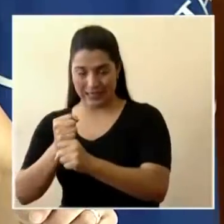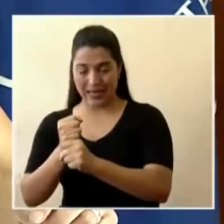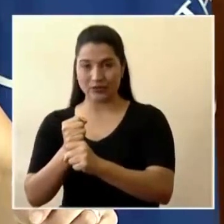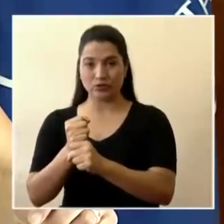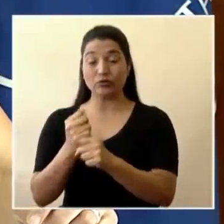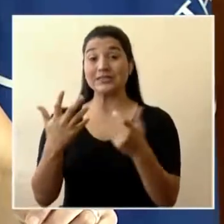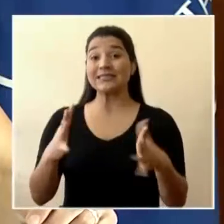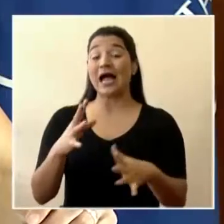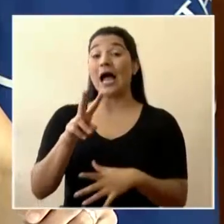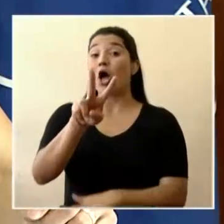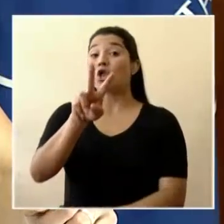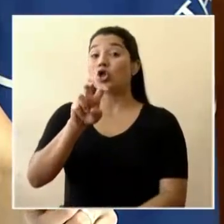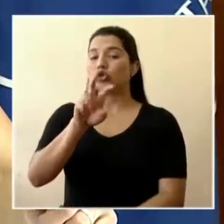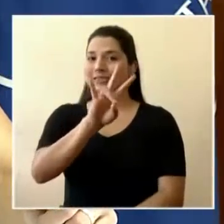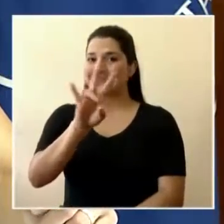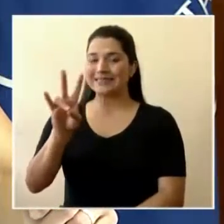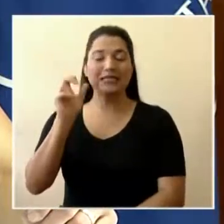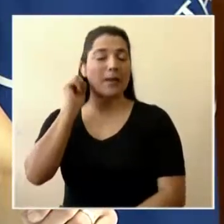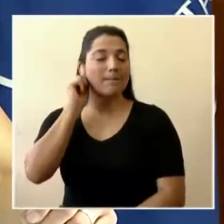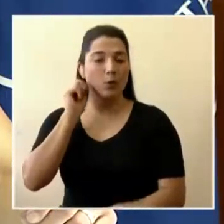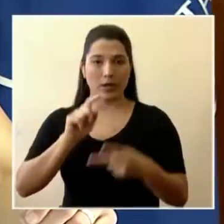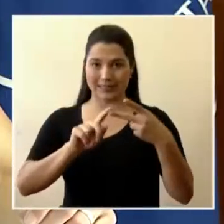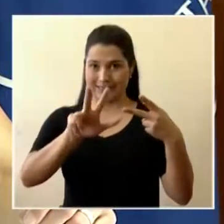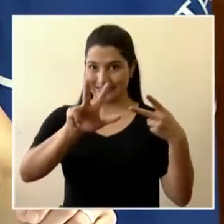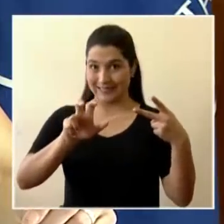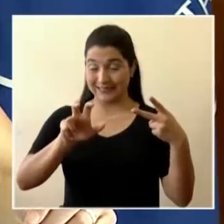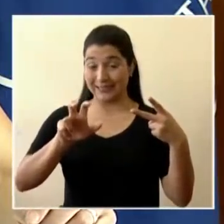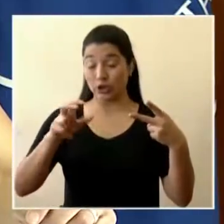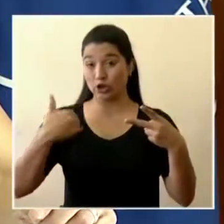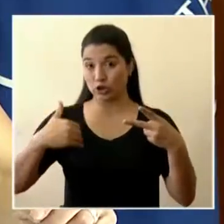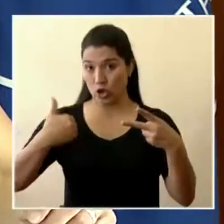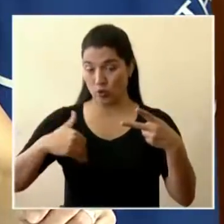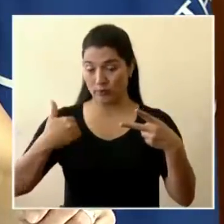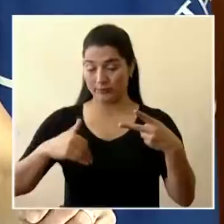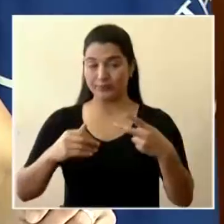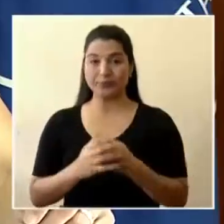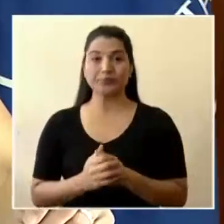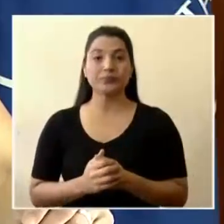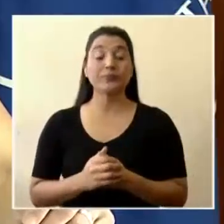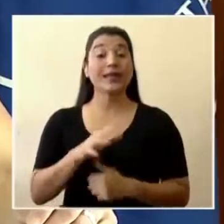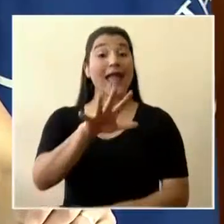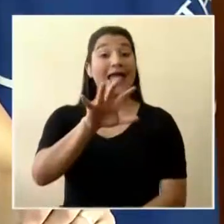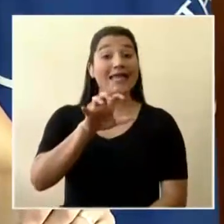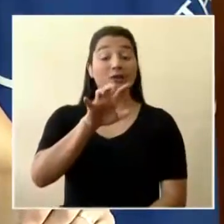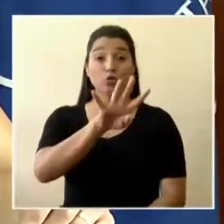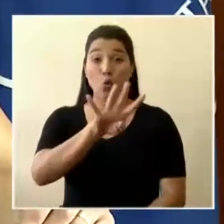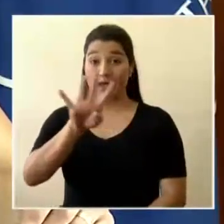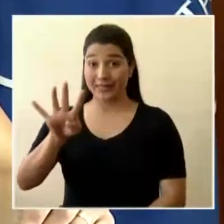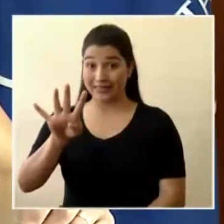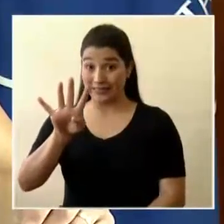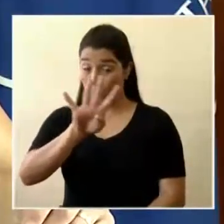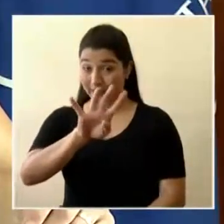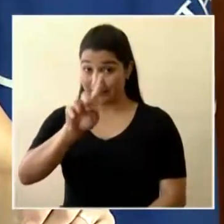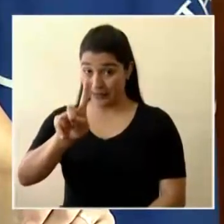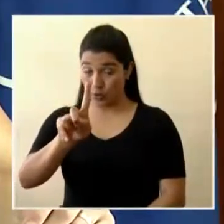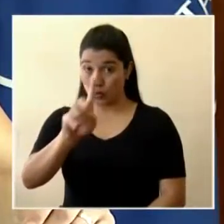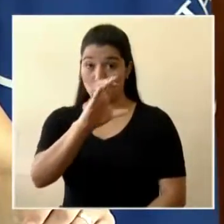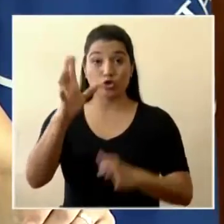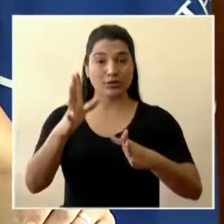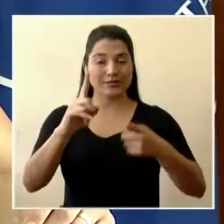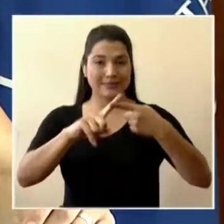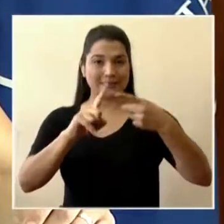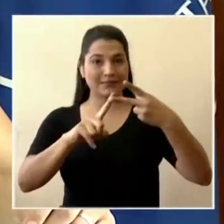Son 277 mujeres y 300 hombres, de los cuales 541 son costarricenses